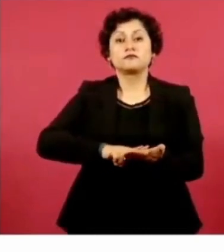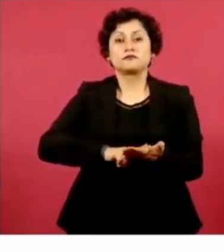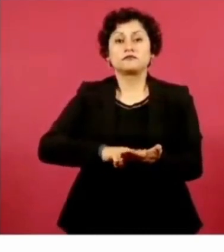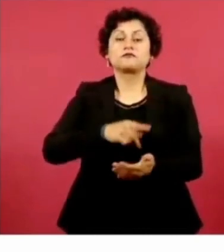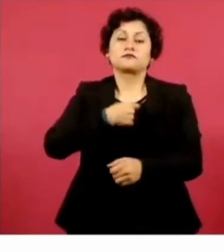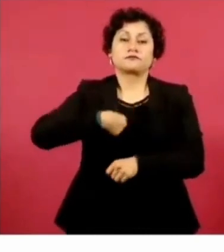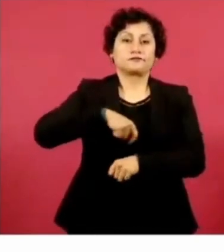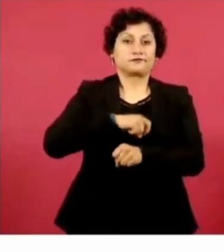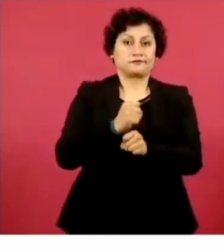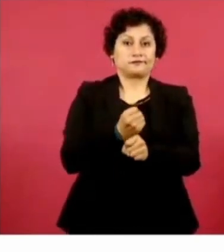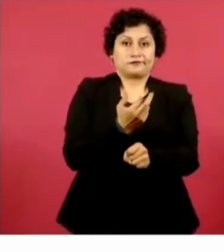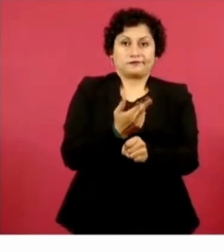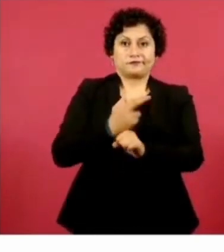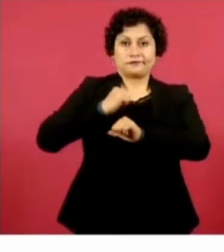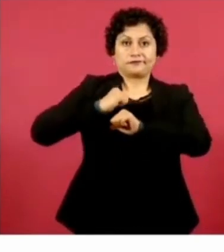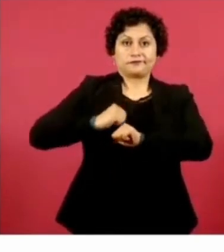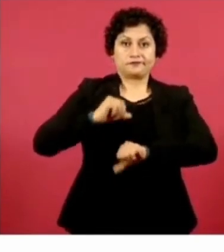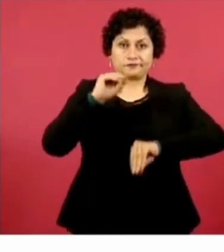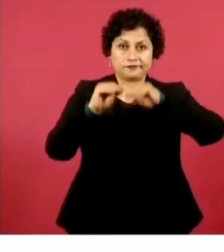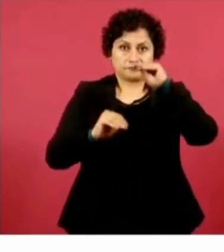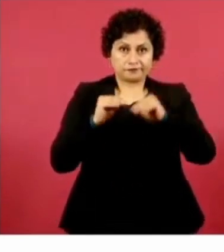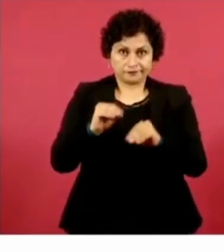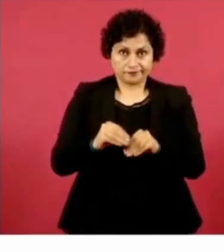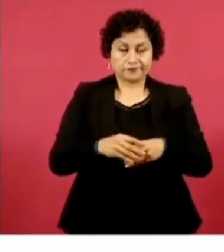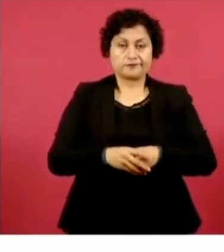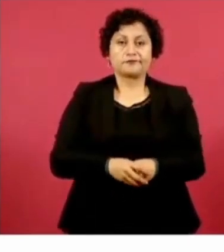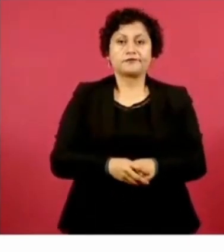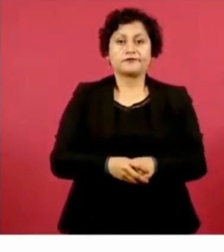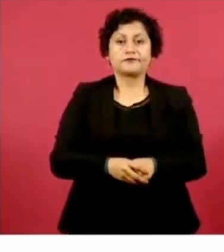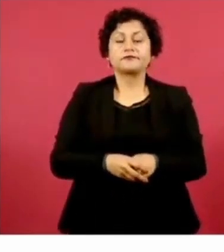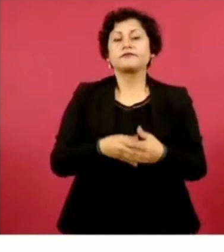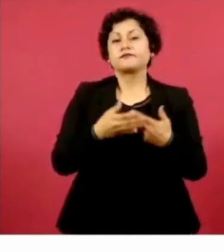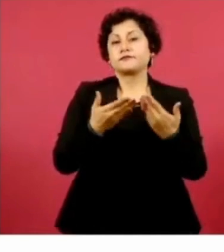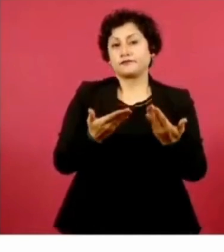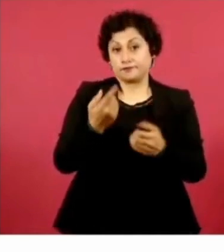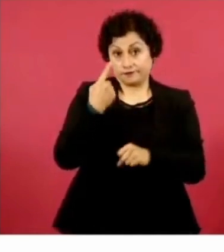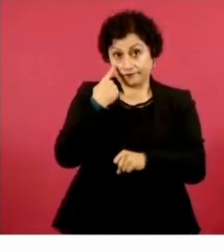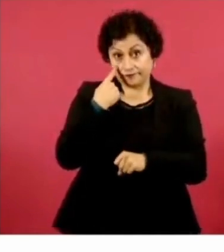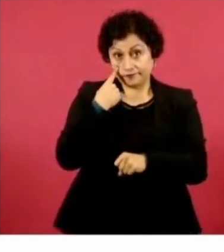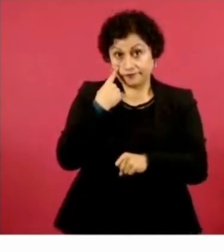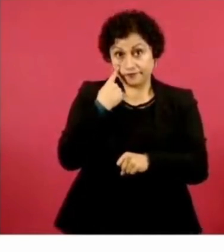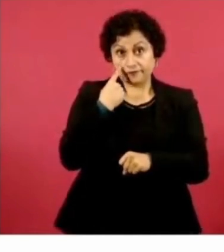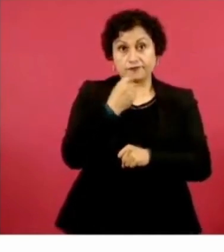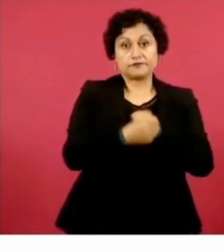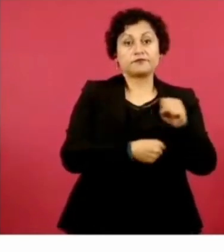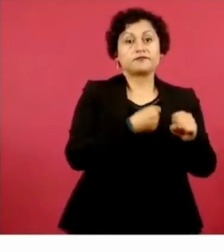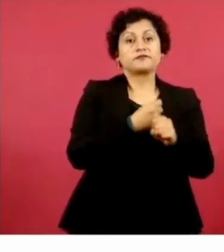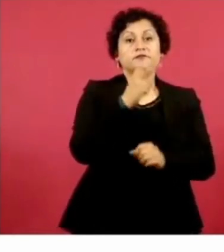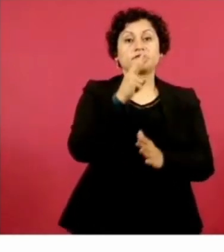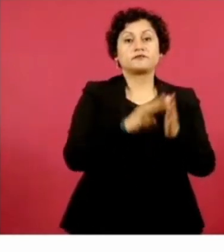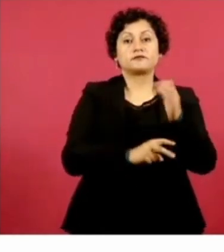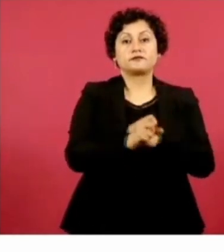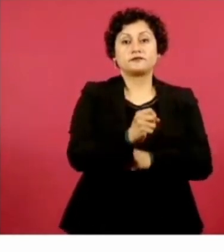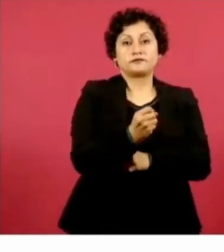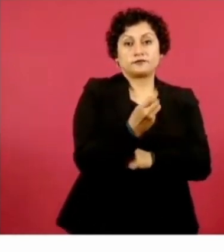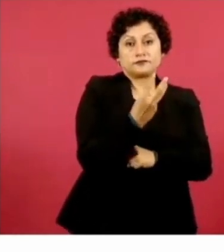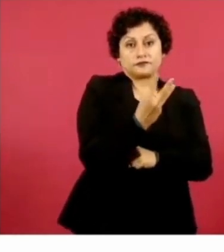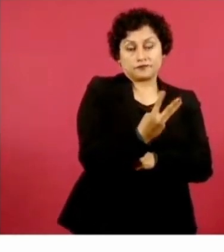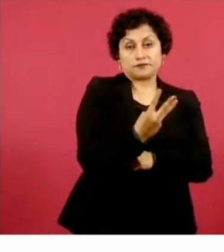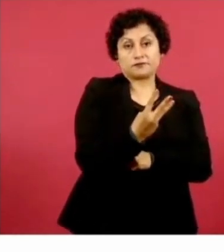secretariado decir que con respecto del 2023 al